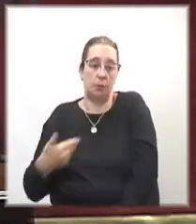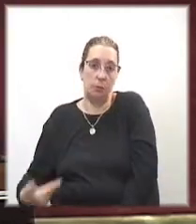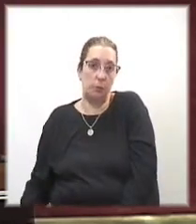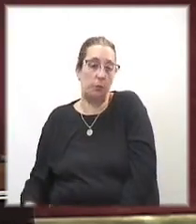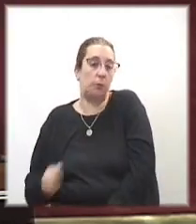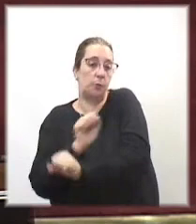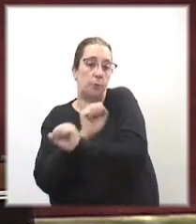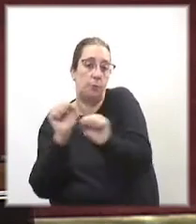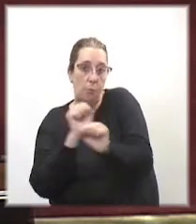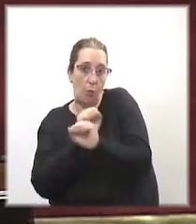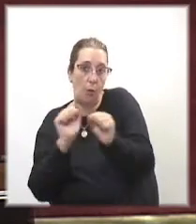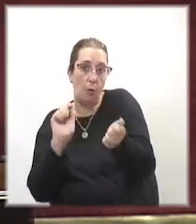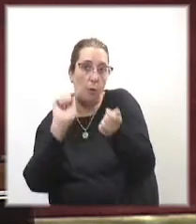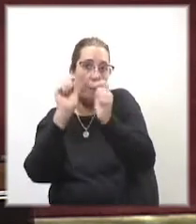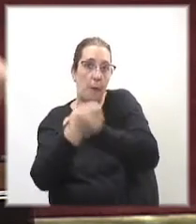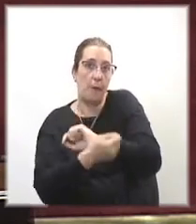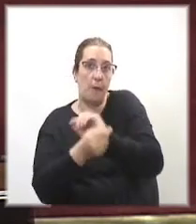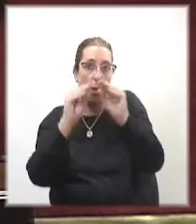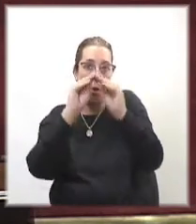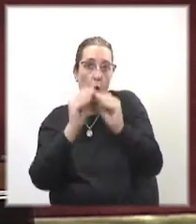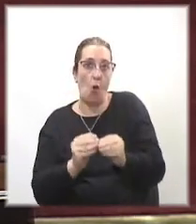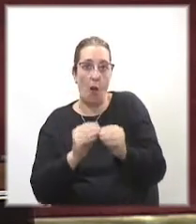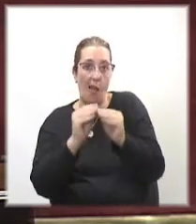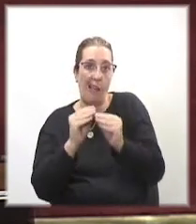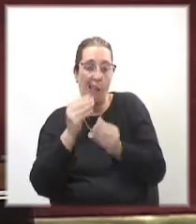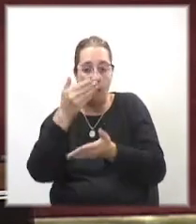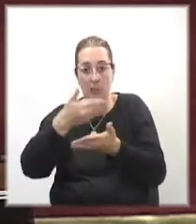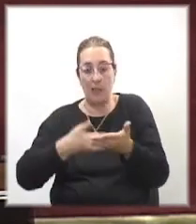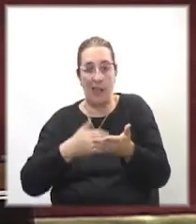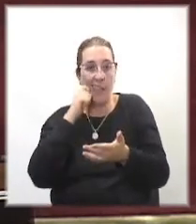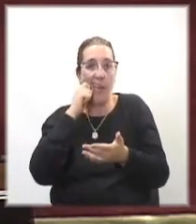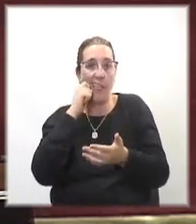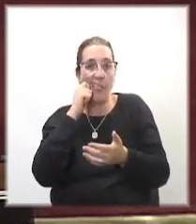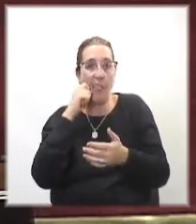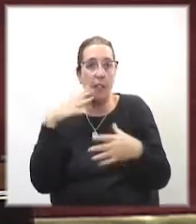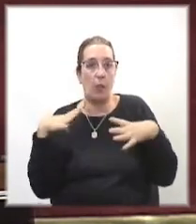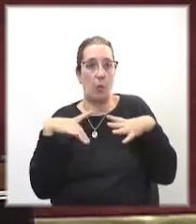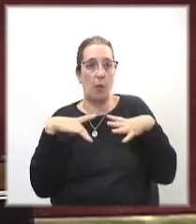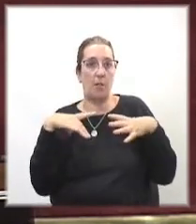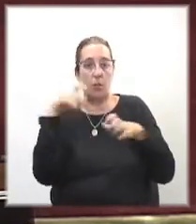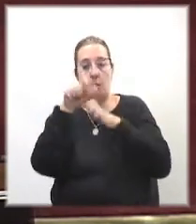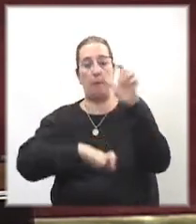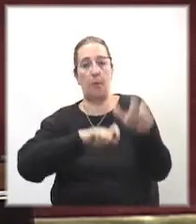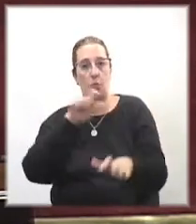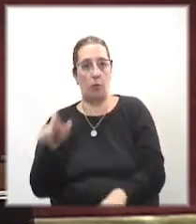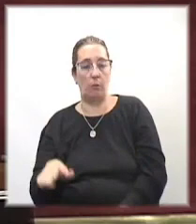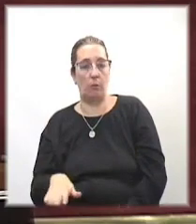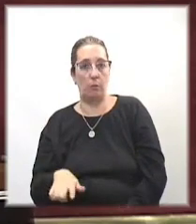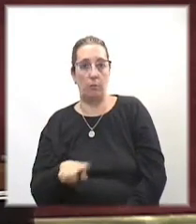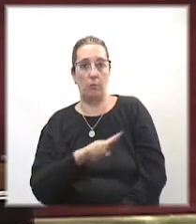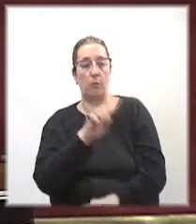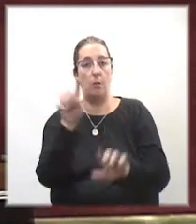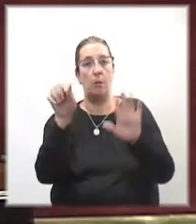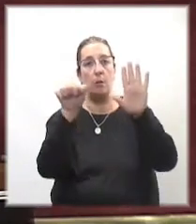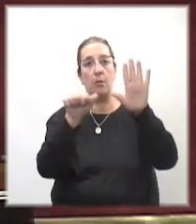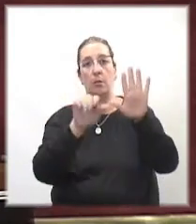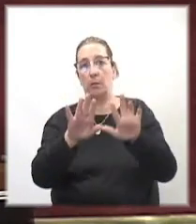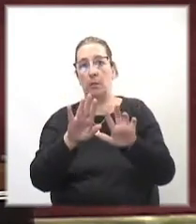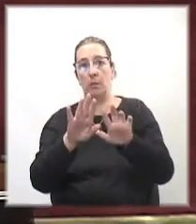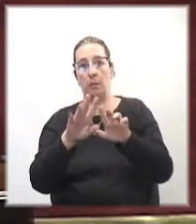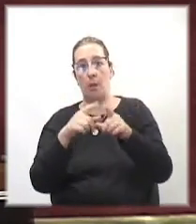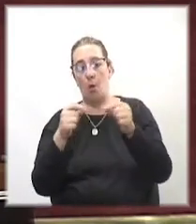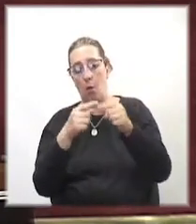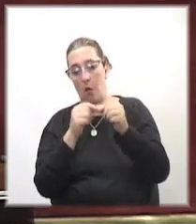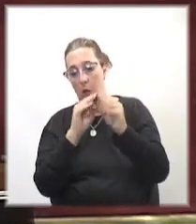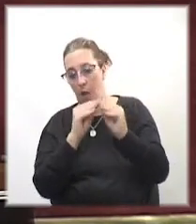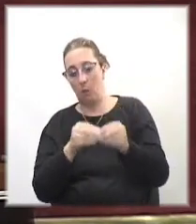para modificar por una hoja de cálculo el día de mañana la edad de jubilación de las personas. En vez de ser 65, si la hoja de cálculo